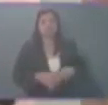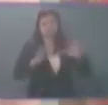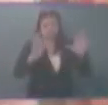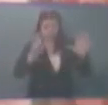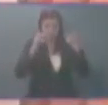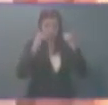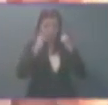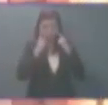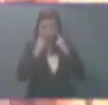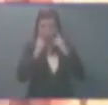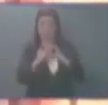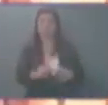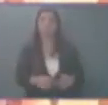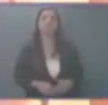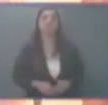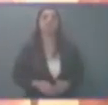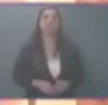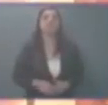Miren,